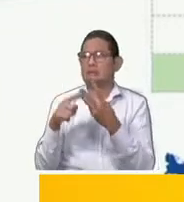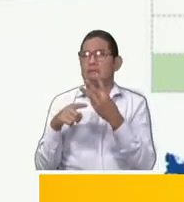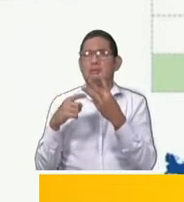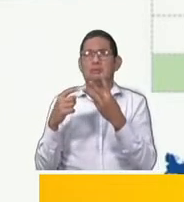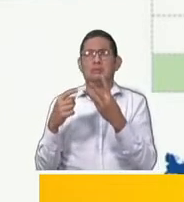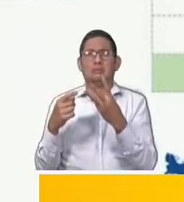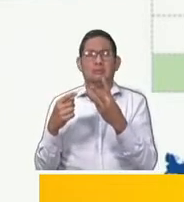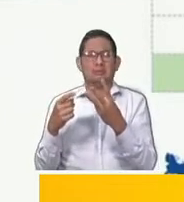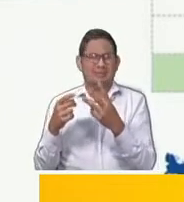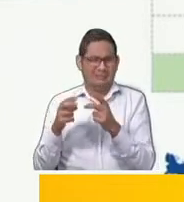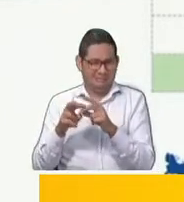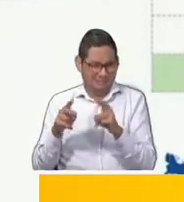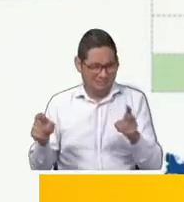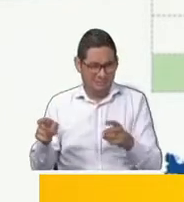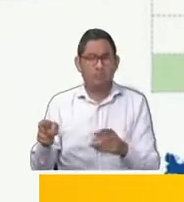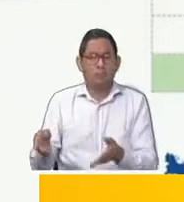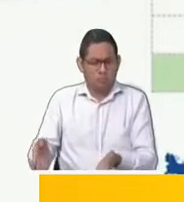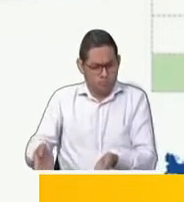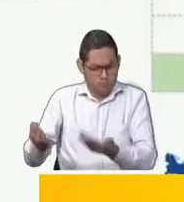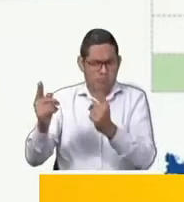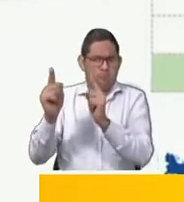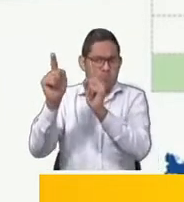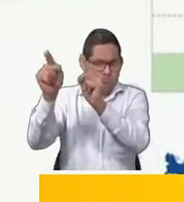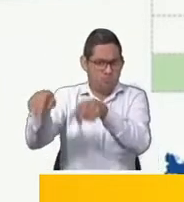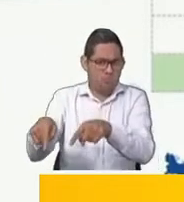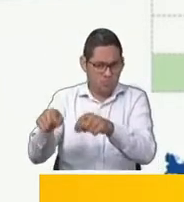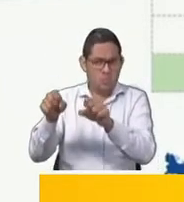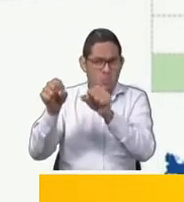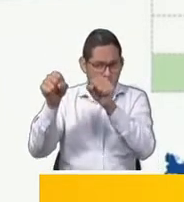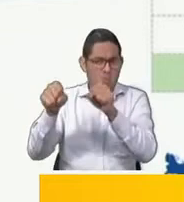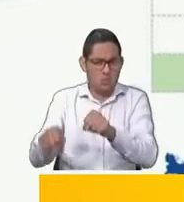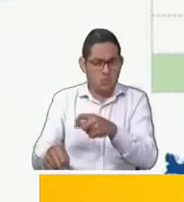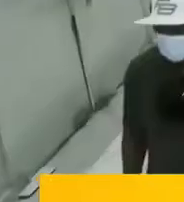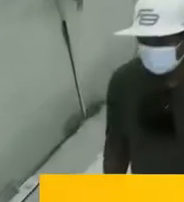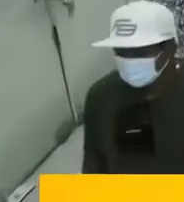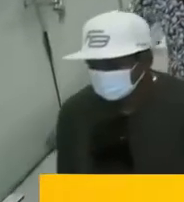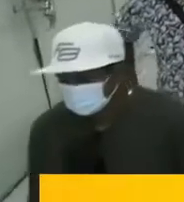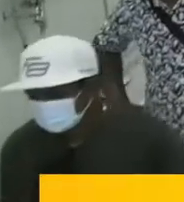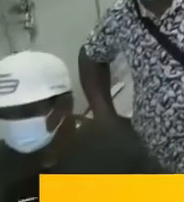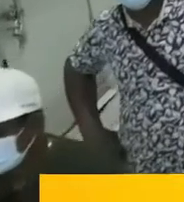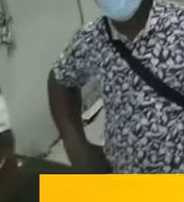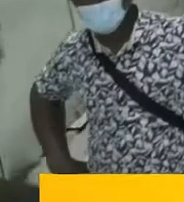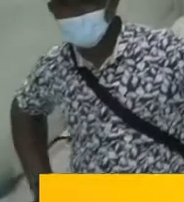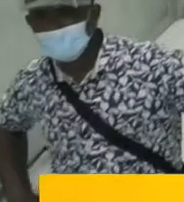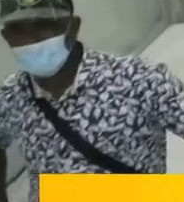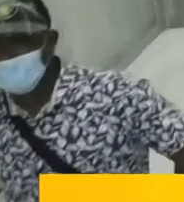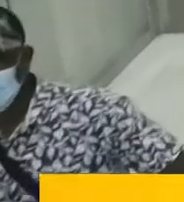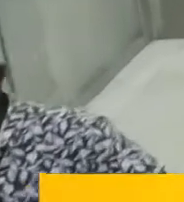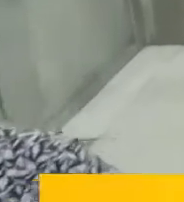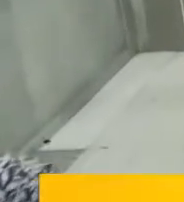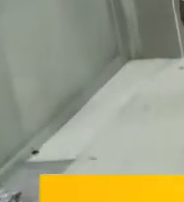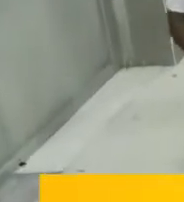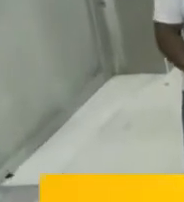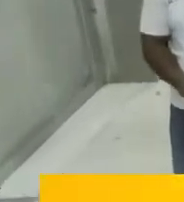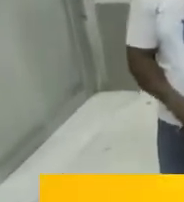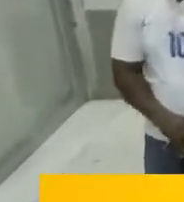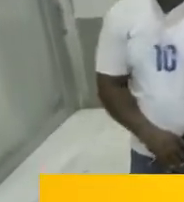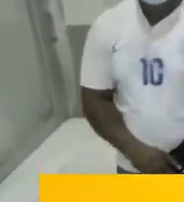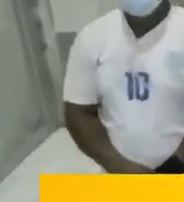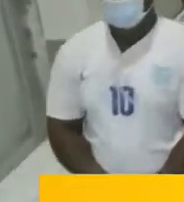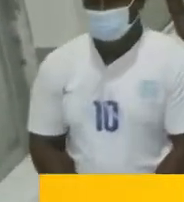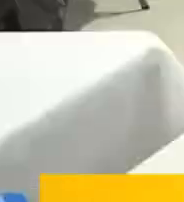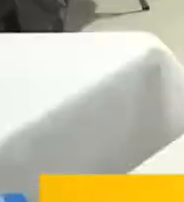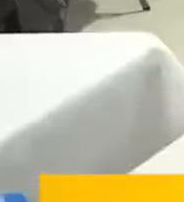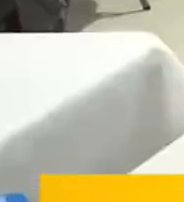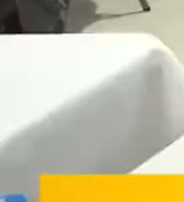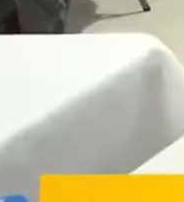con inmunosupresión, que acudan también a los sitios asignados para ser vacunados. A la lista de nuevos vacunados con AstraZeneca se